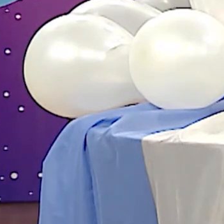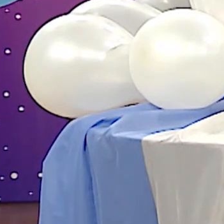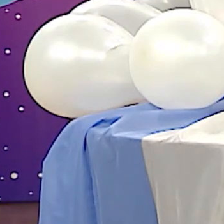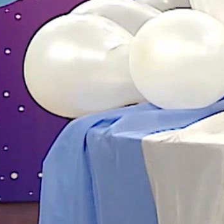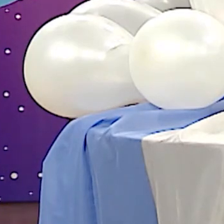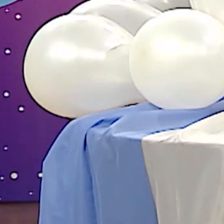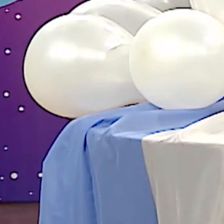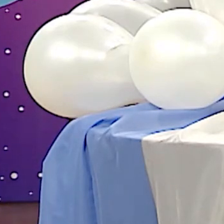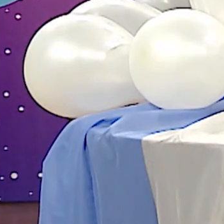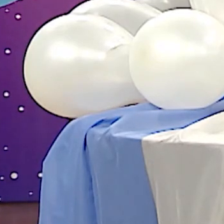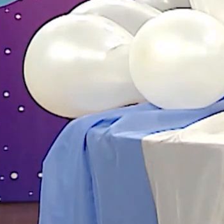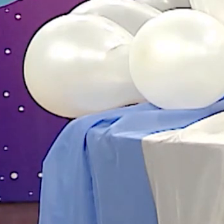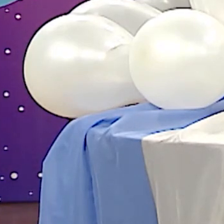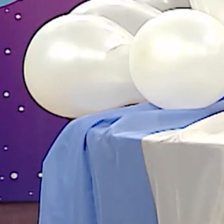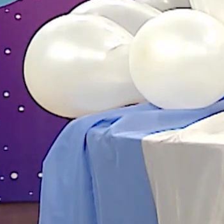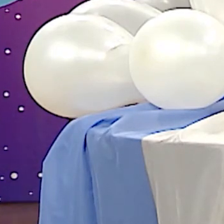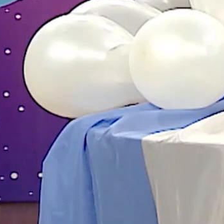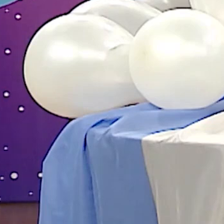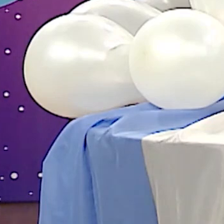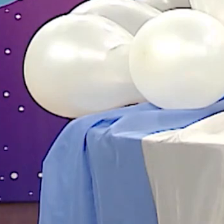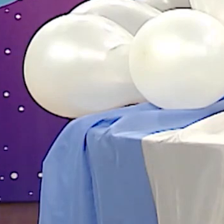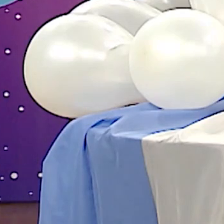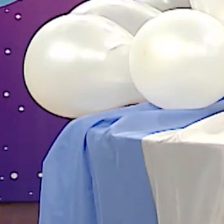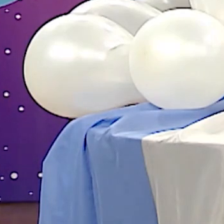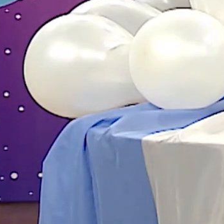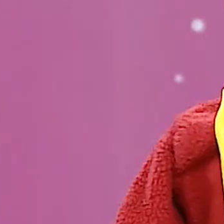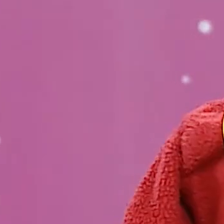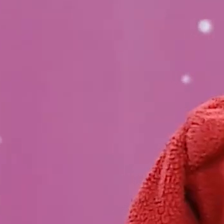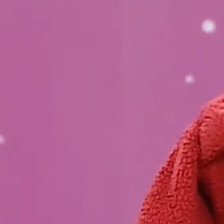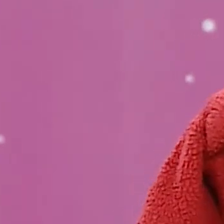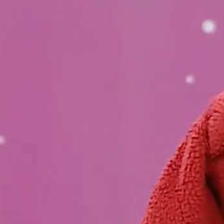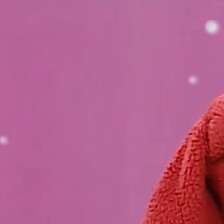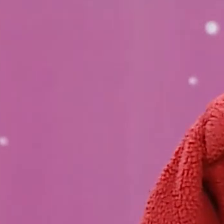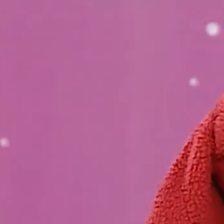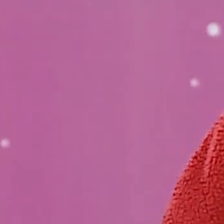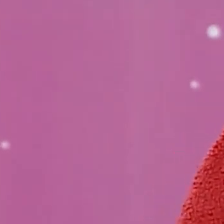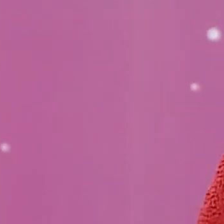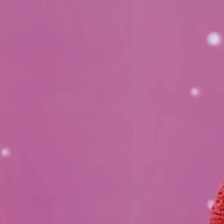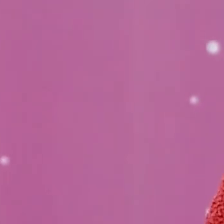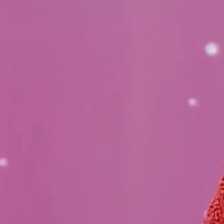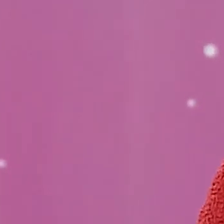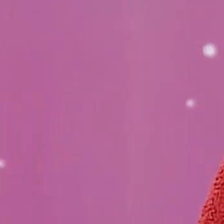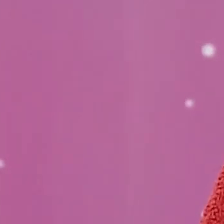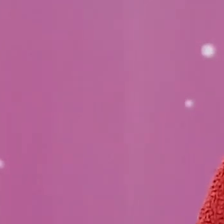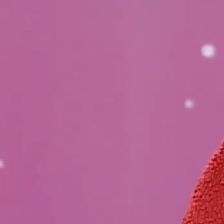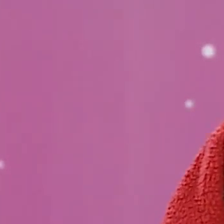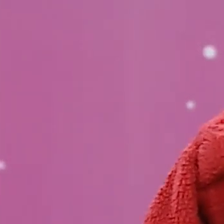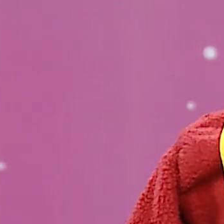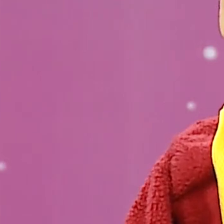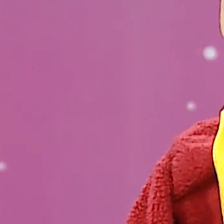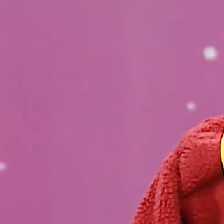al verte vamos. Mi banderita, en mi escuela y en las plazas, mi voz se llena